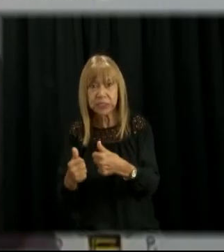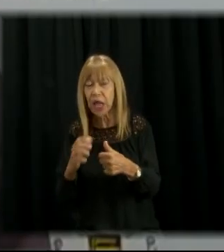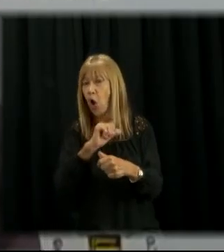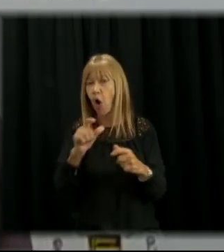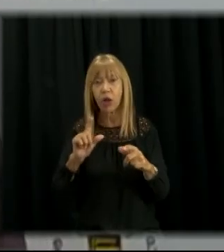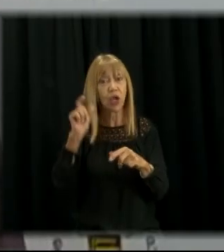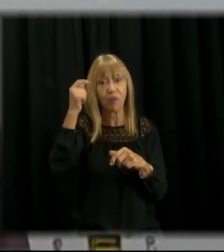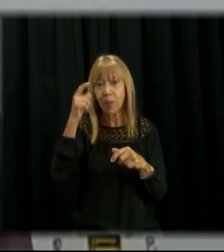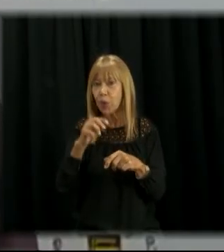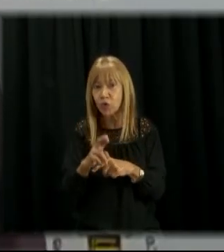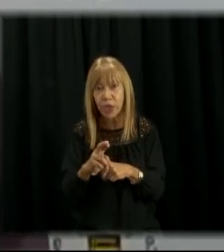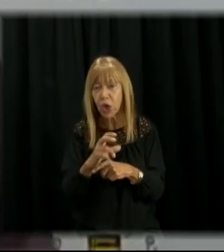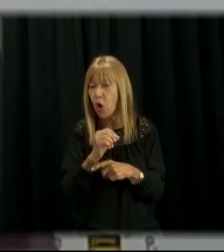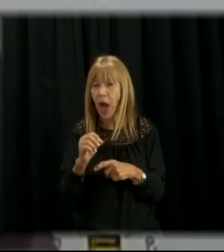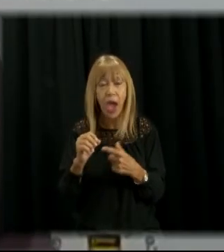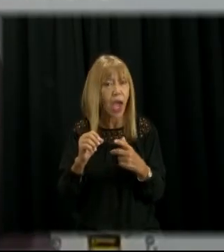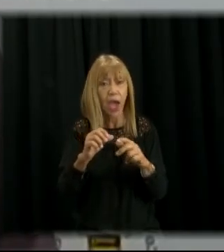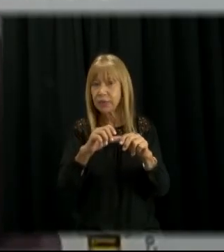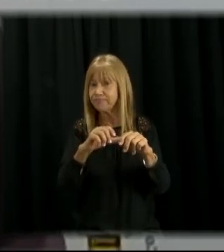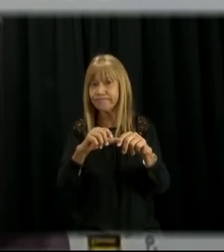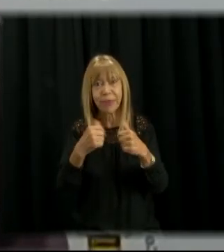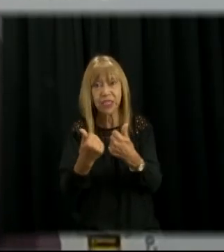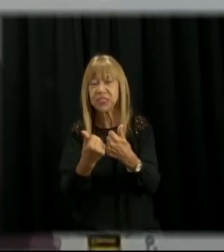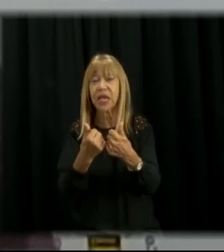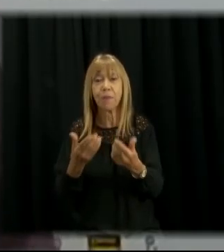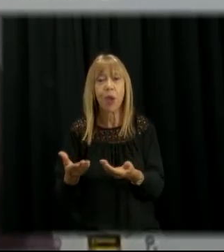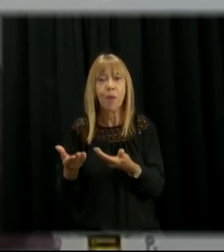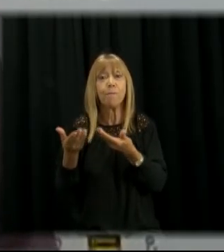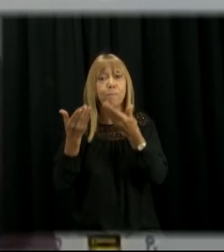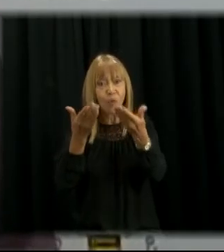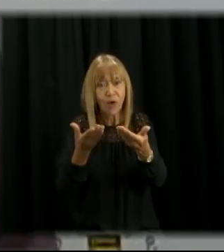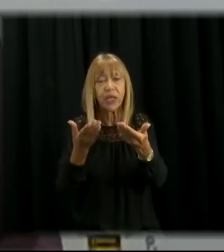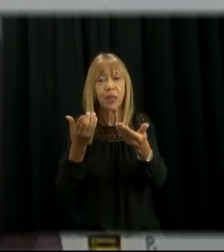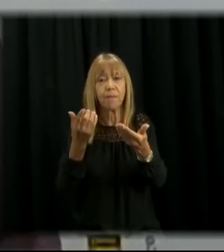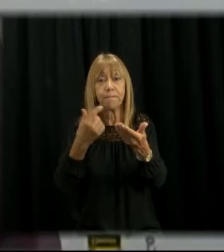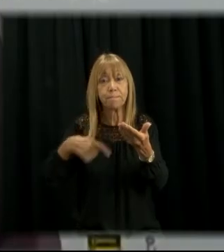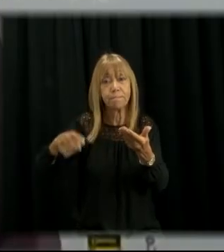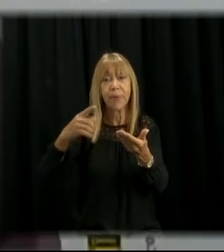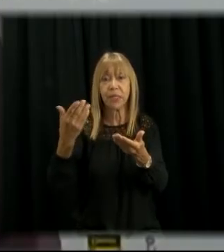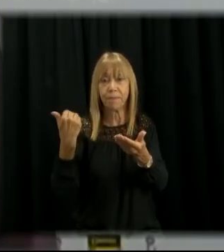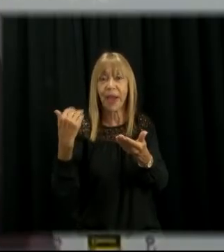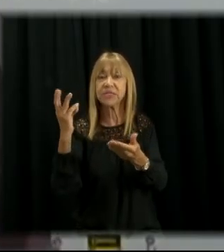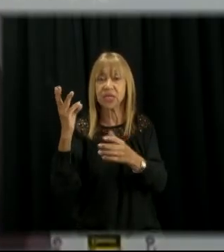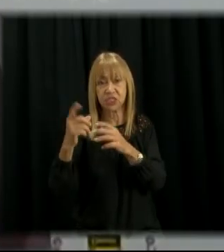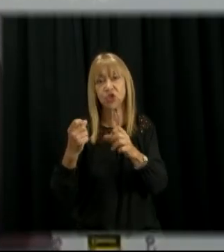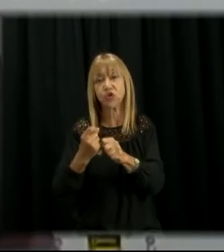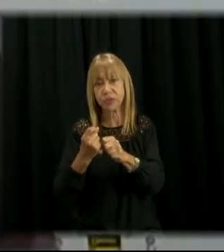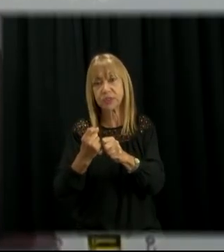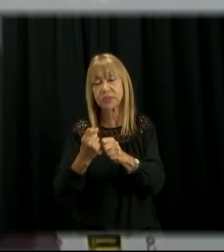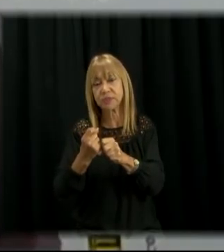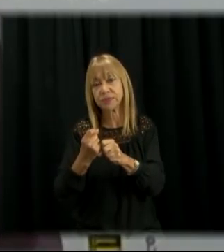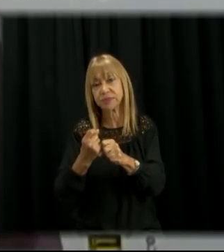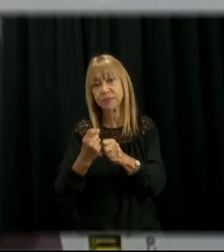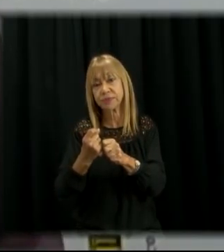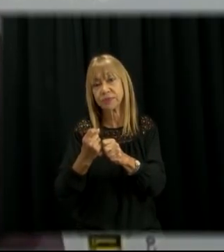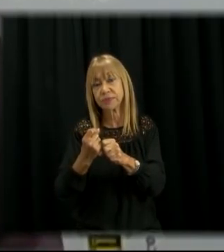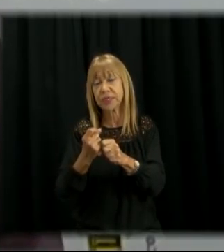Incluyo a toda la agencia, todo el gobierno de Puerto Rico y todas las instrumentalidades que se ha establecido por los últimos